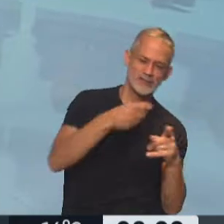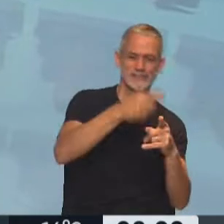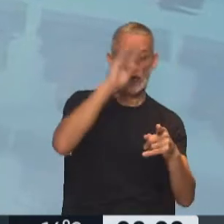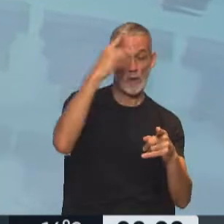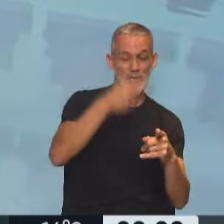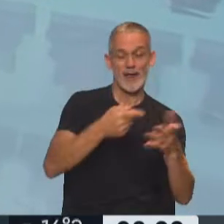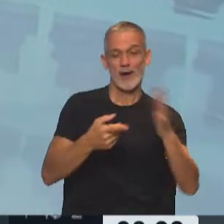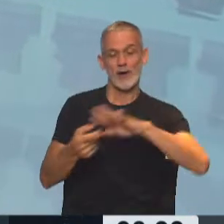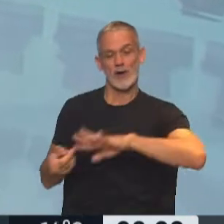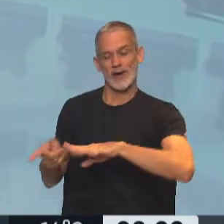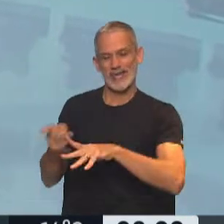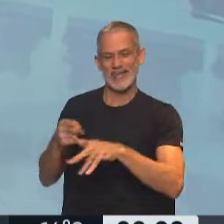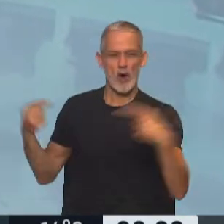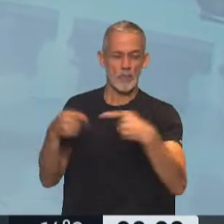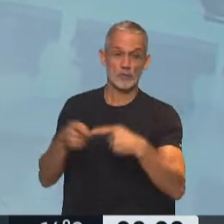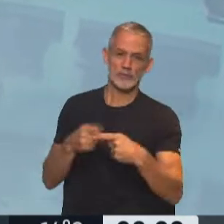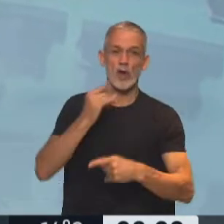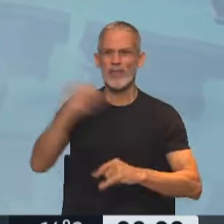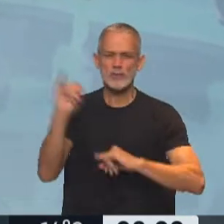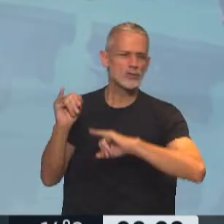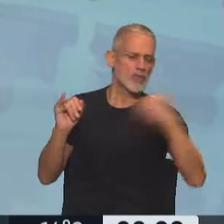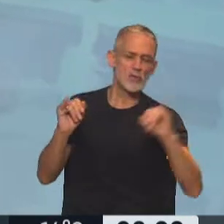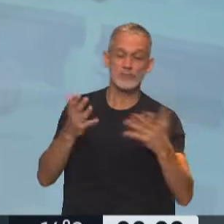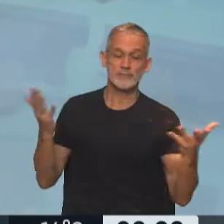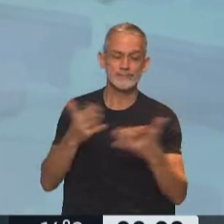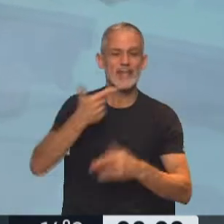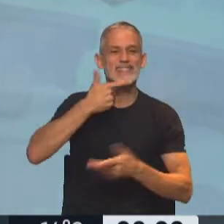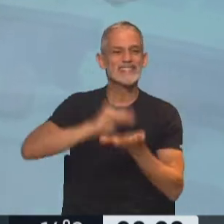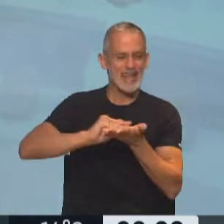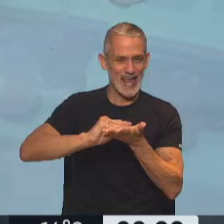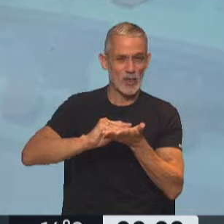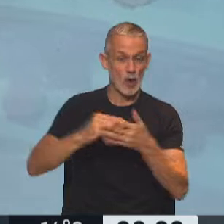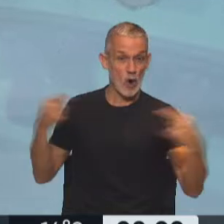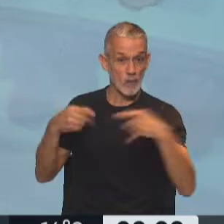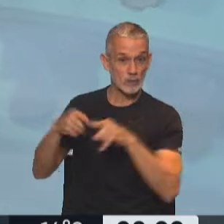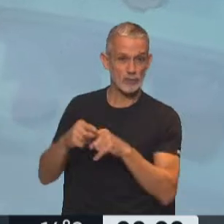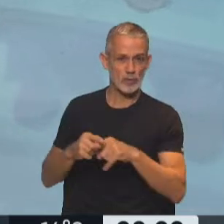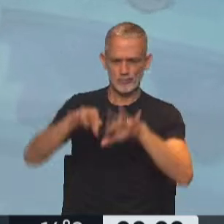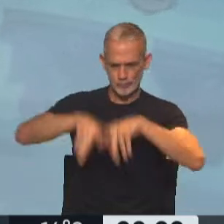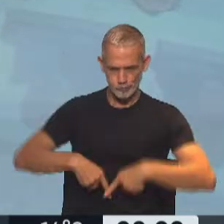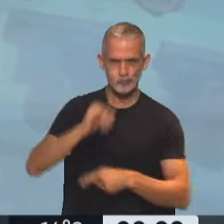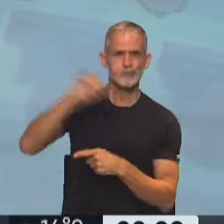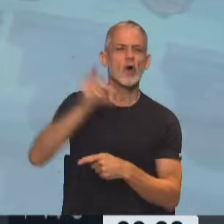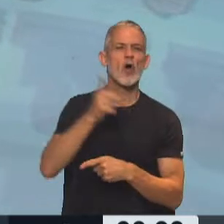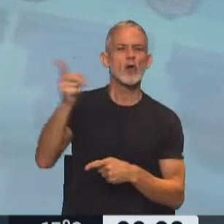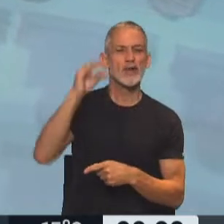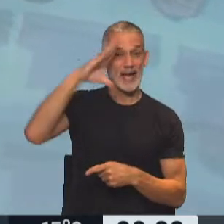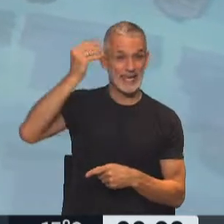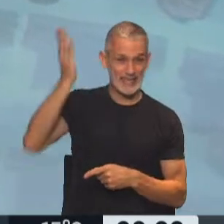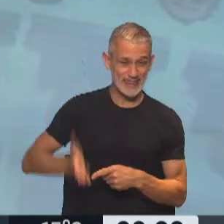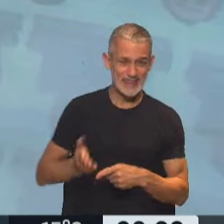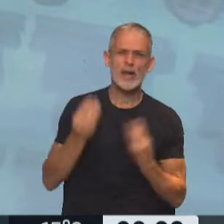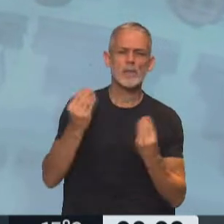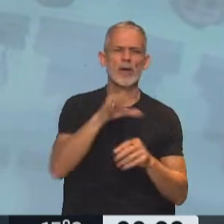denuncias cruzadas. Por ejemplo, la denuncia penal que un senador de la oposición presentó contra Cristina Fernández de Kirchner por